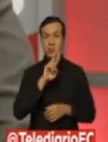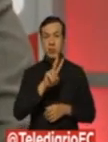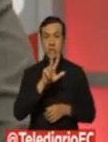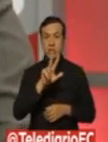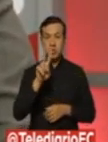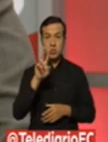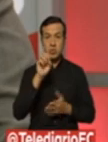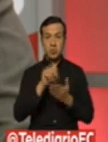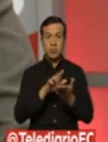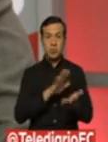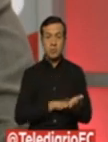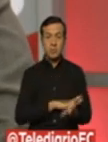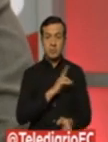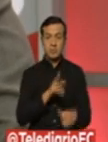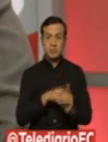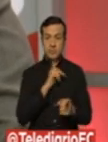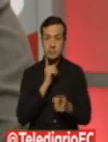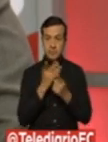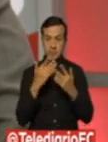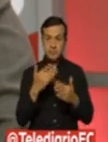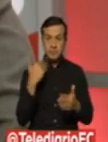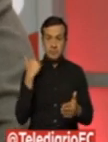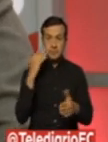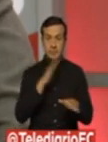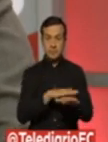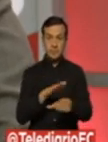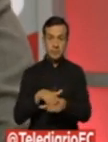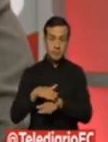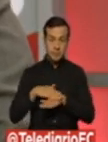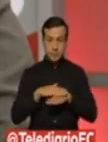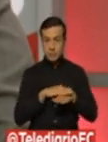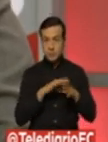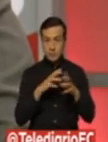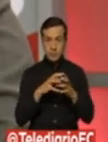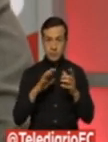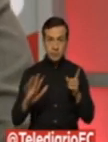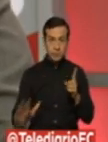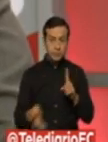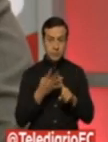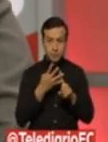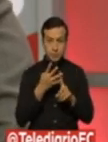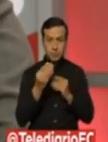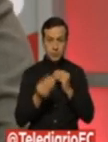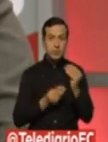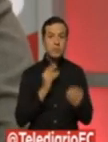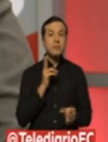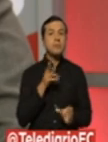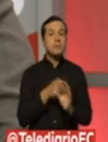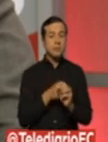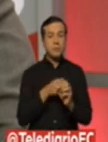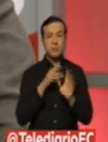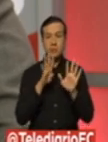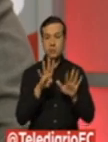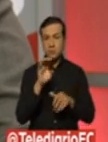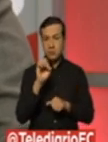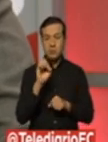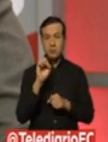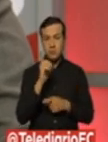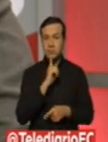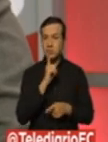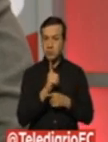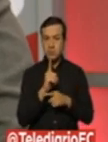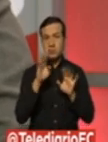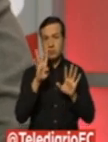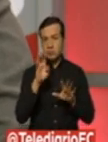que postularon para el premio pero en la anterior convocatoria en la en la cuarta tuvimos ya la participación de más de 90 más de